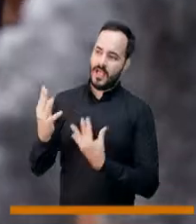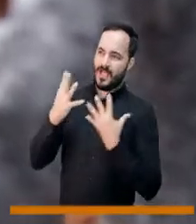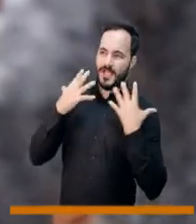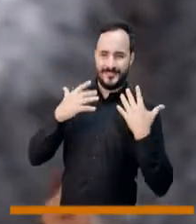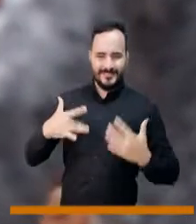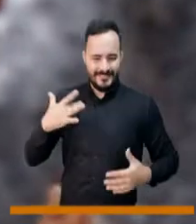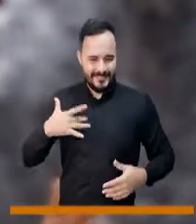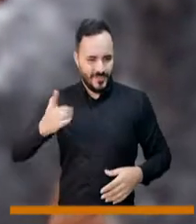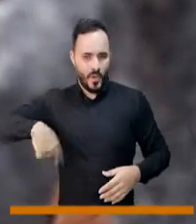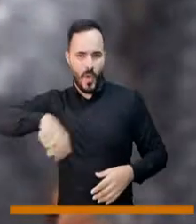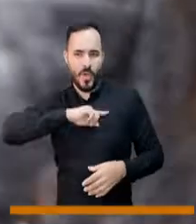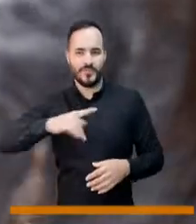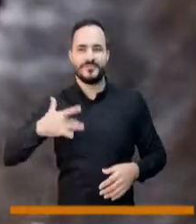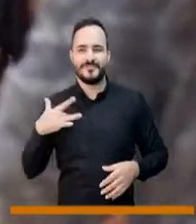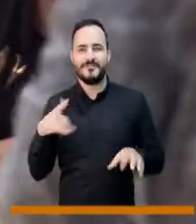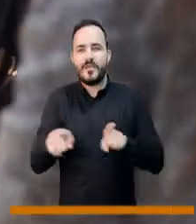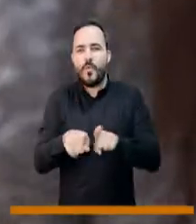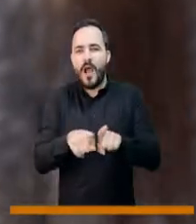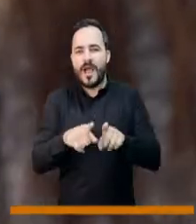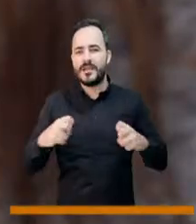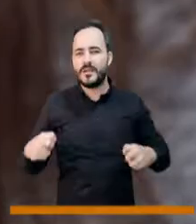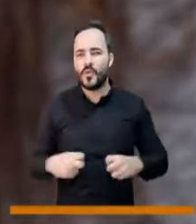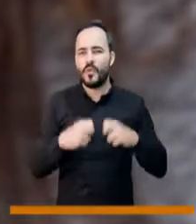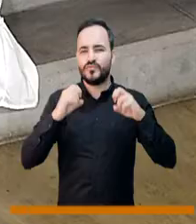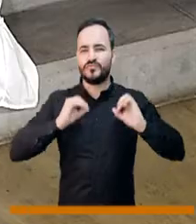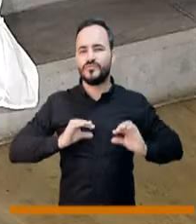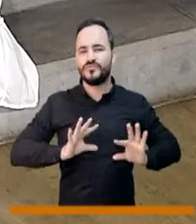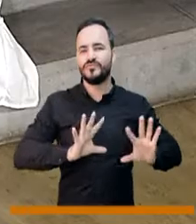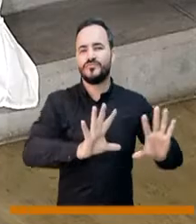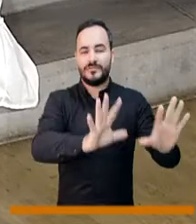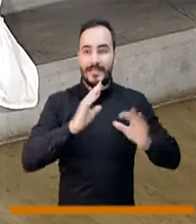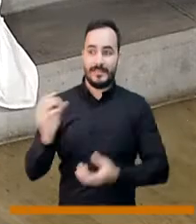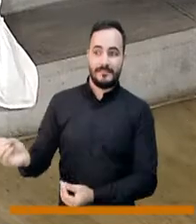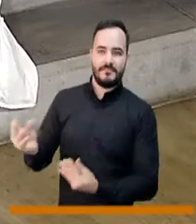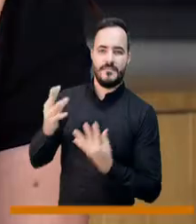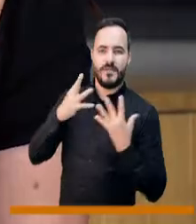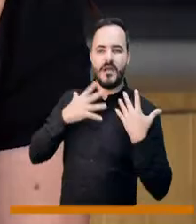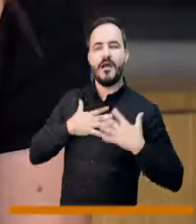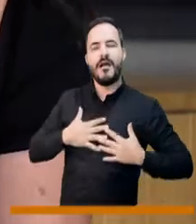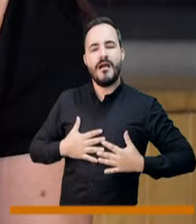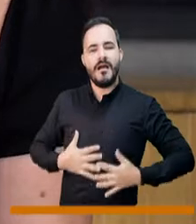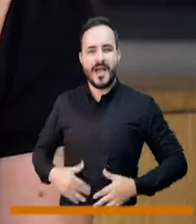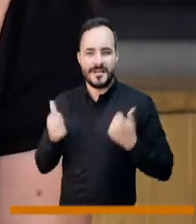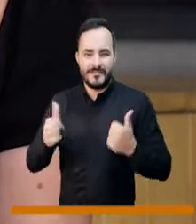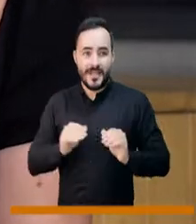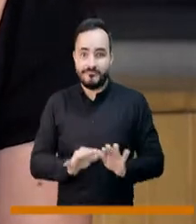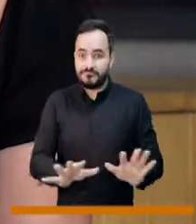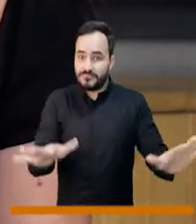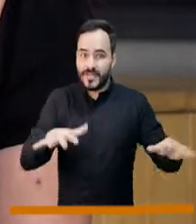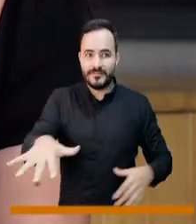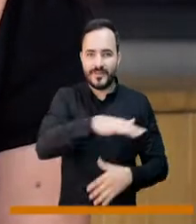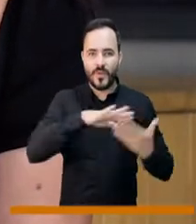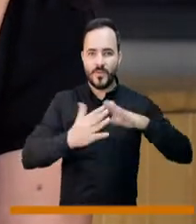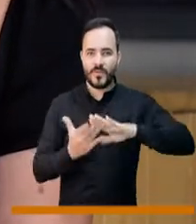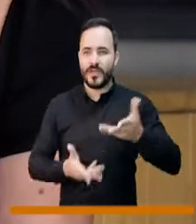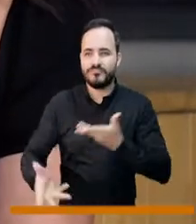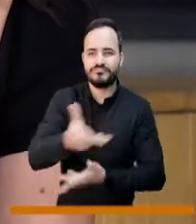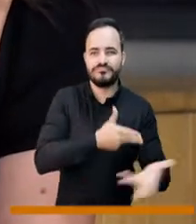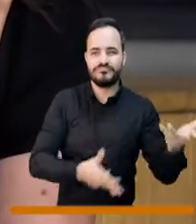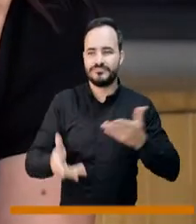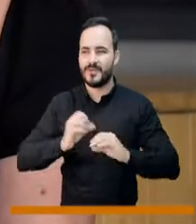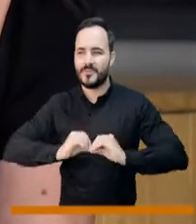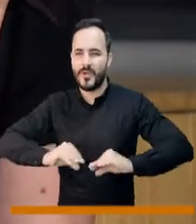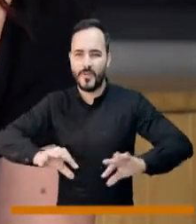irradiación, con seres de luz, llenando de proyección la comunidad a la cual